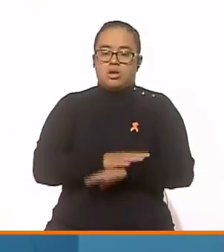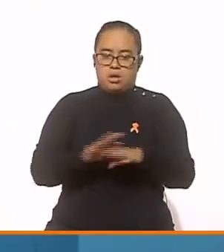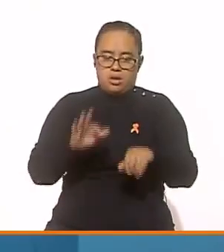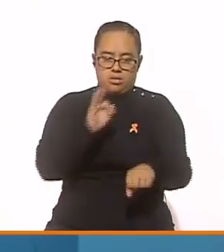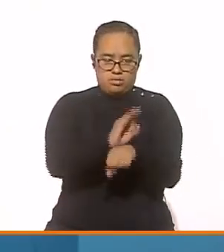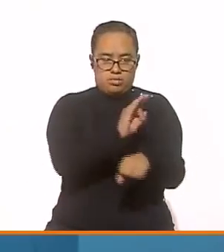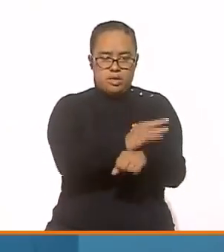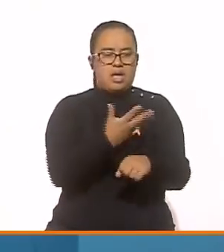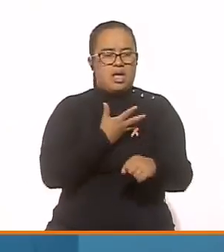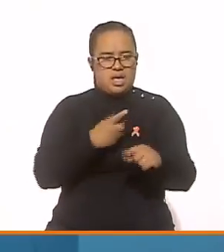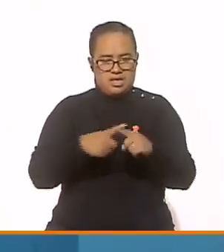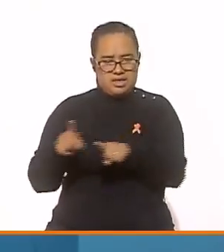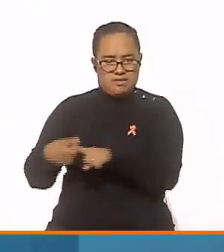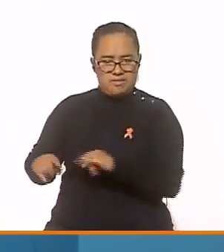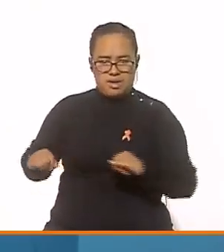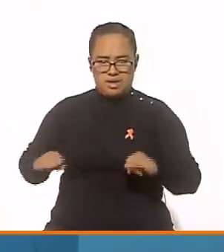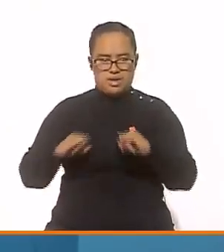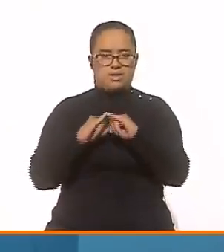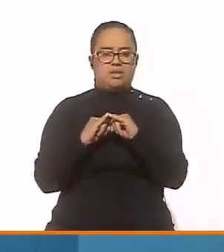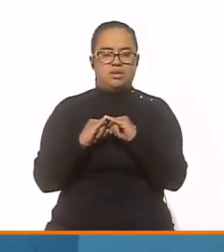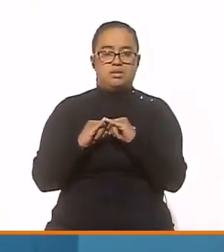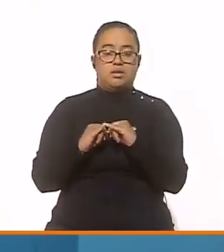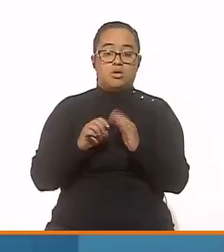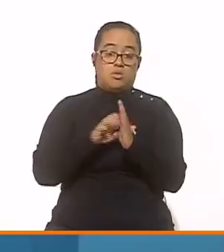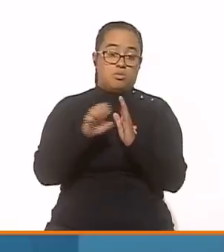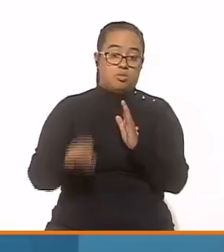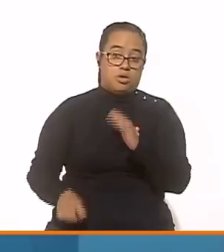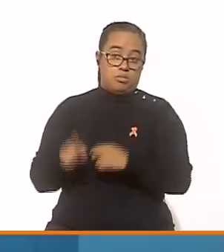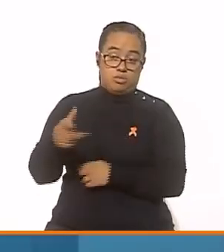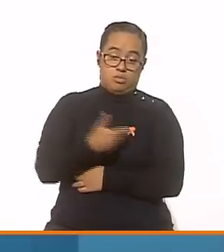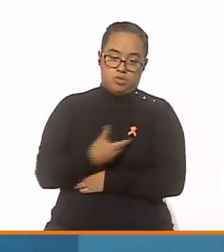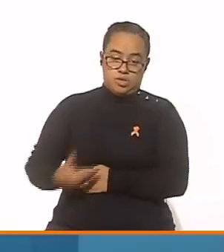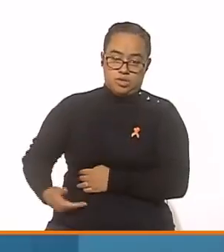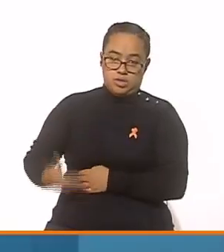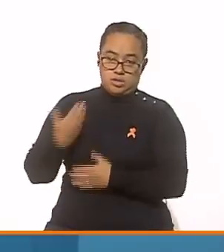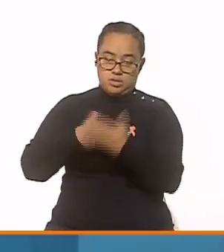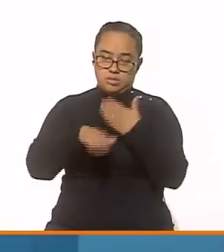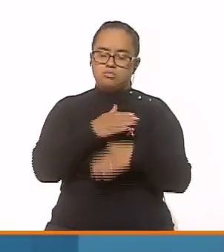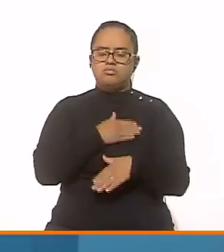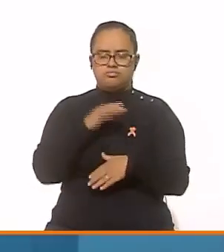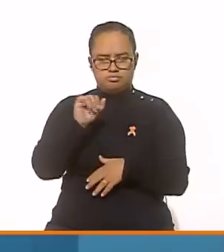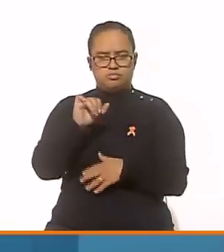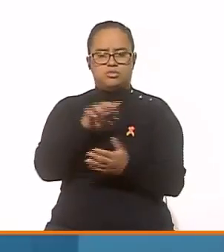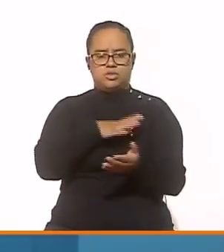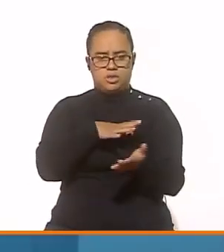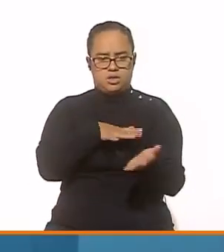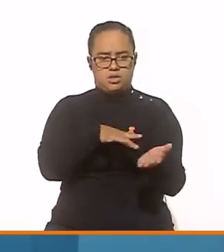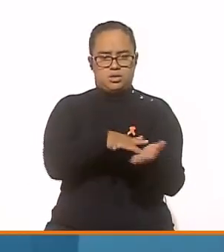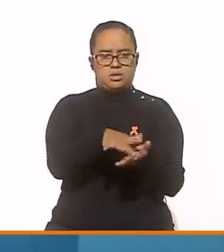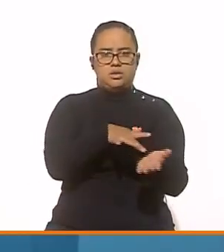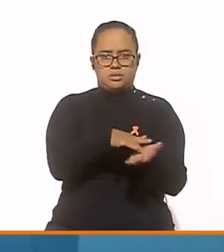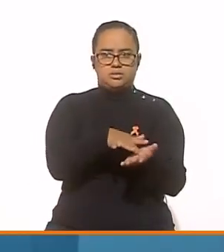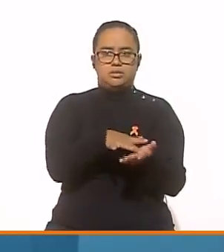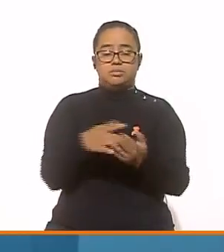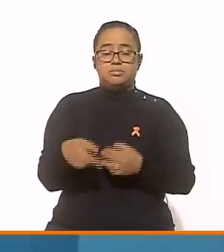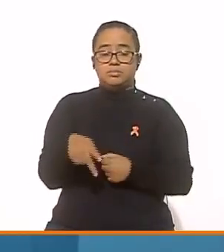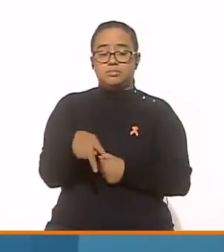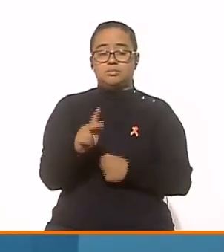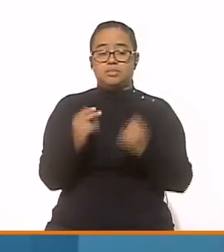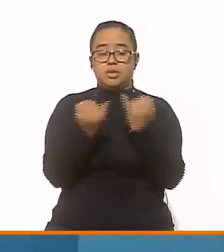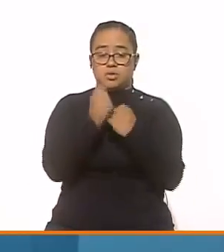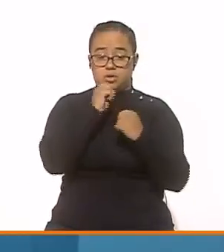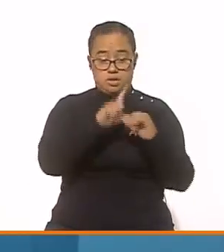las distintas instituciones, empezando por supuesto por la presidenta de la República, la doctora Claudia Sheinbaum Pardo, pero también